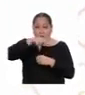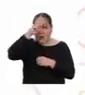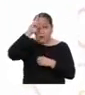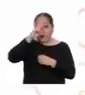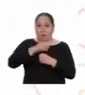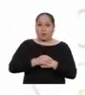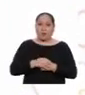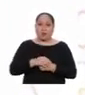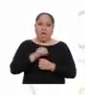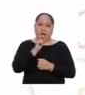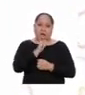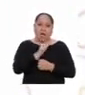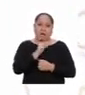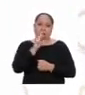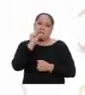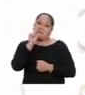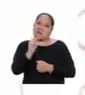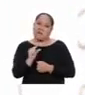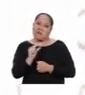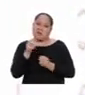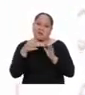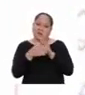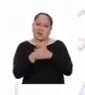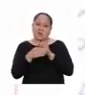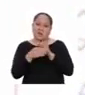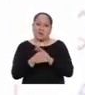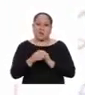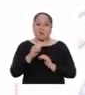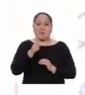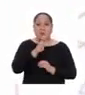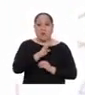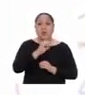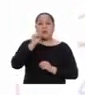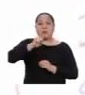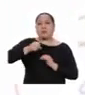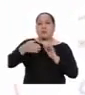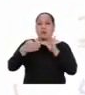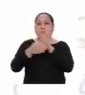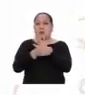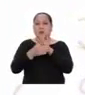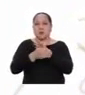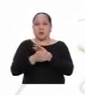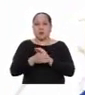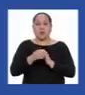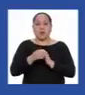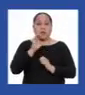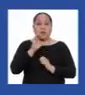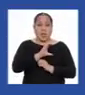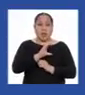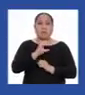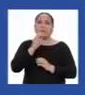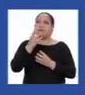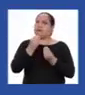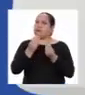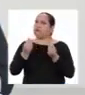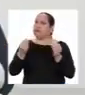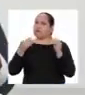A, poco accesibles, B, accesibles o C, muy accesibles.